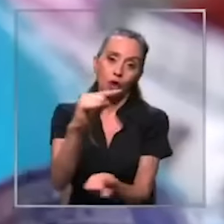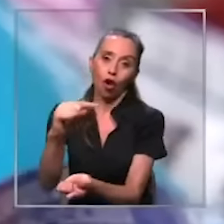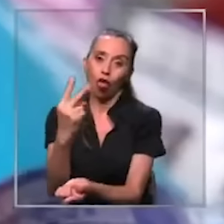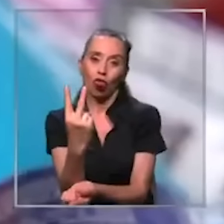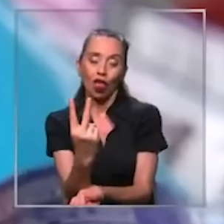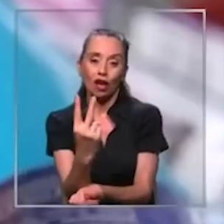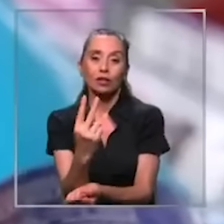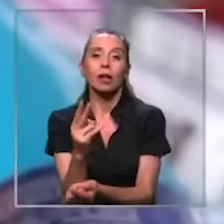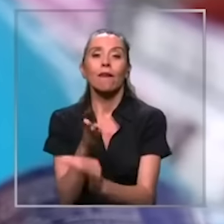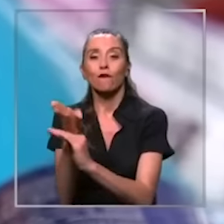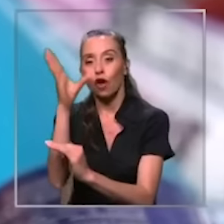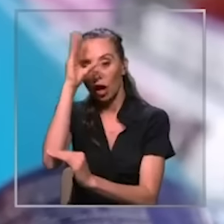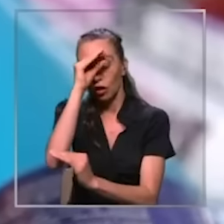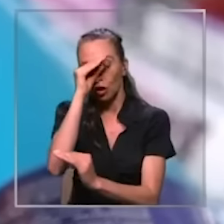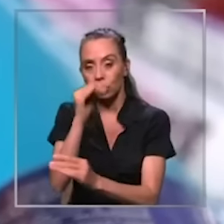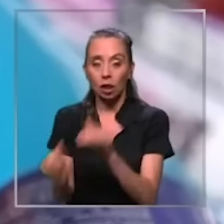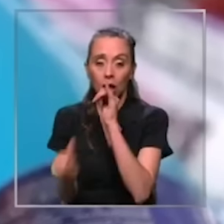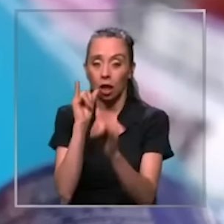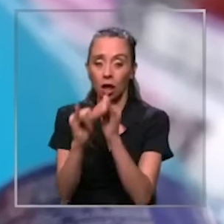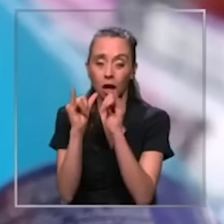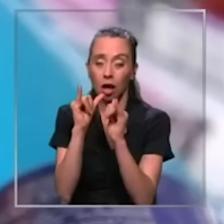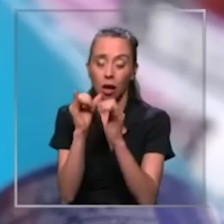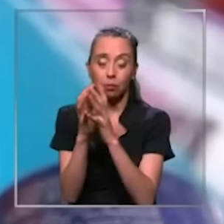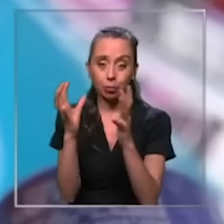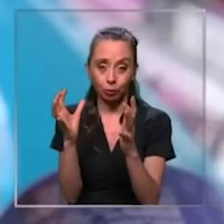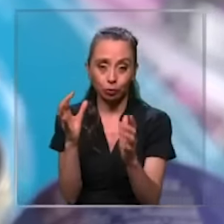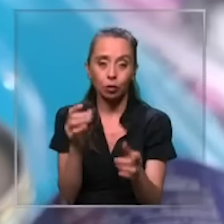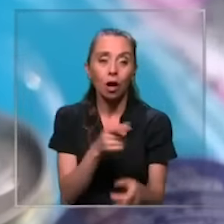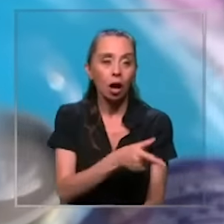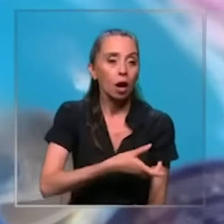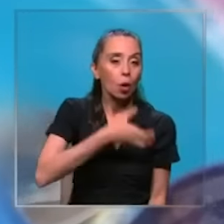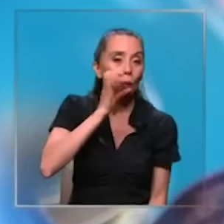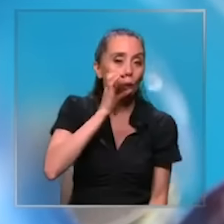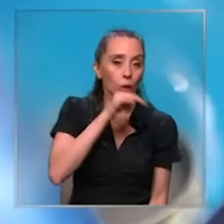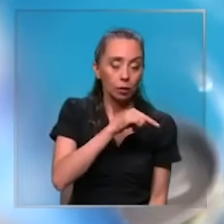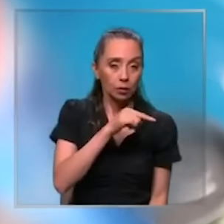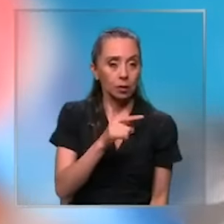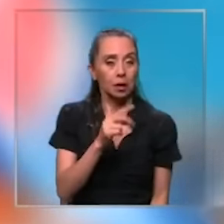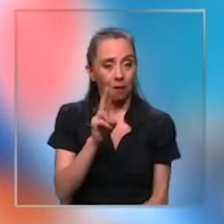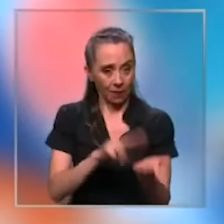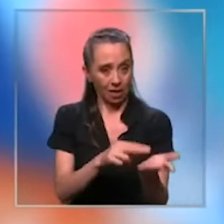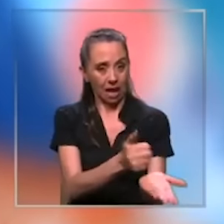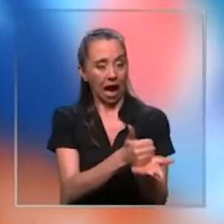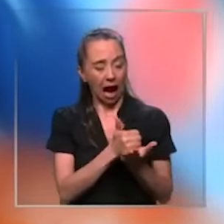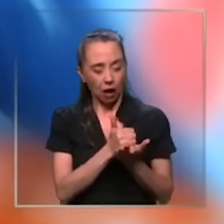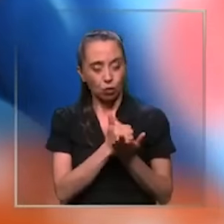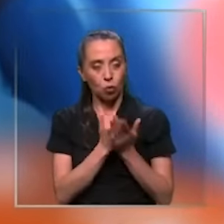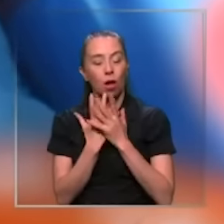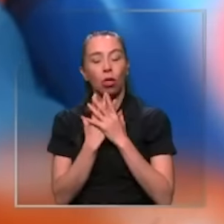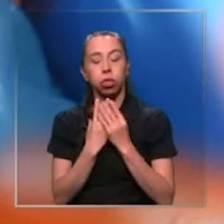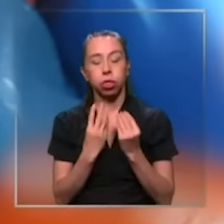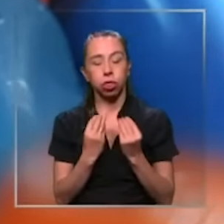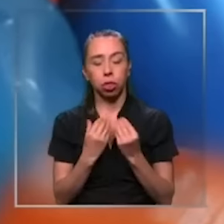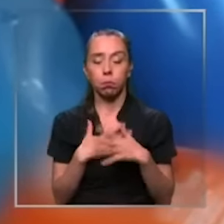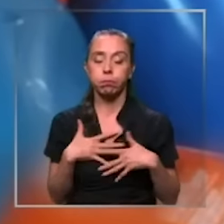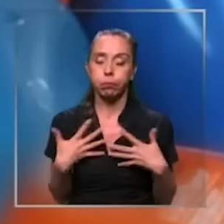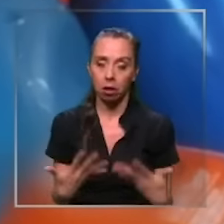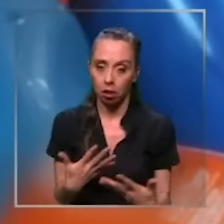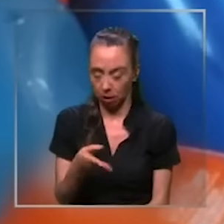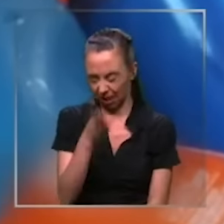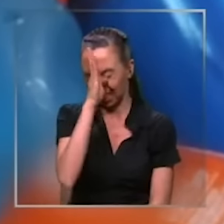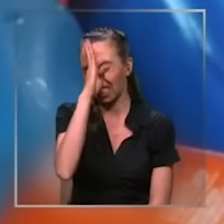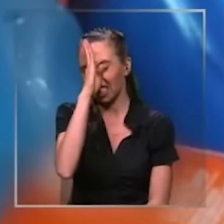estas después de una noche en la que tomó más de la cuenta. Pero ¿qué tan cierto es que nos ayudan a pasar la tan desagradable